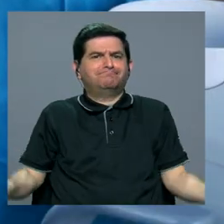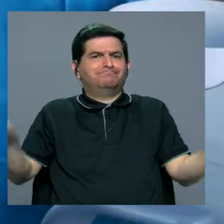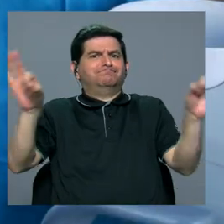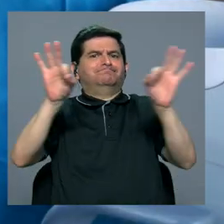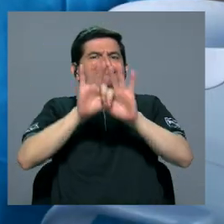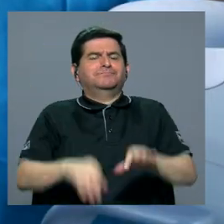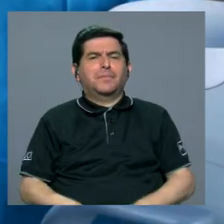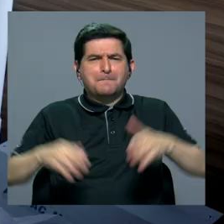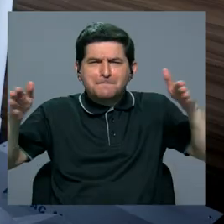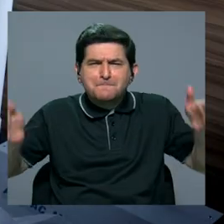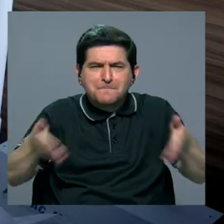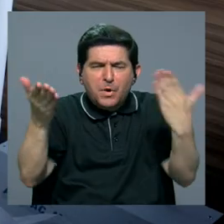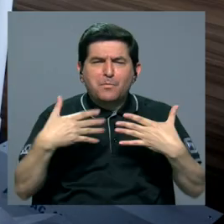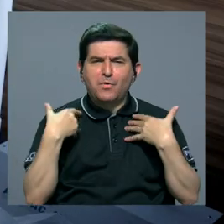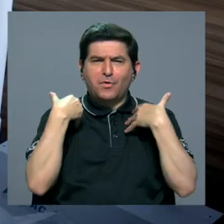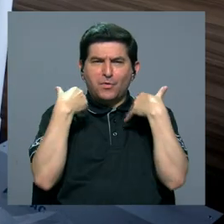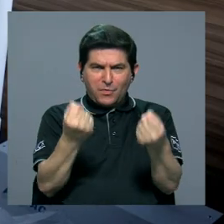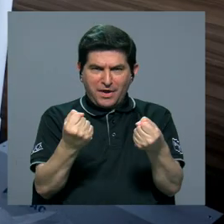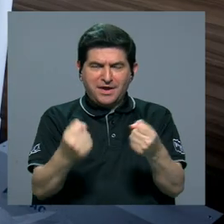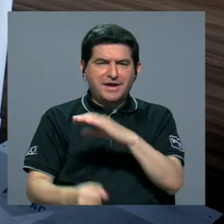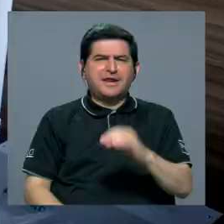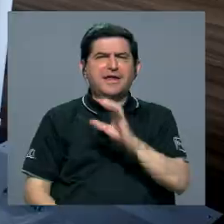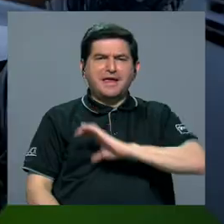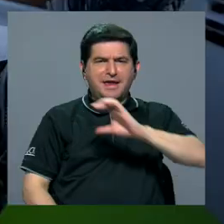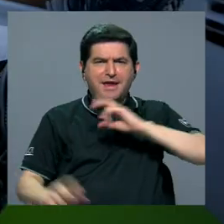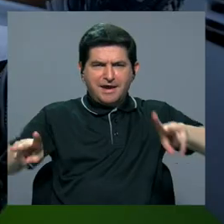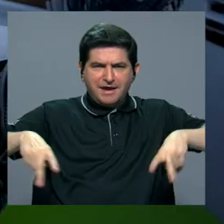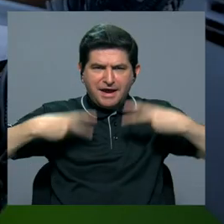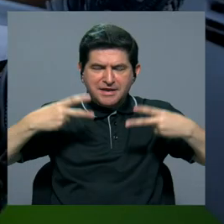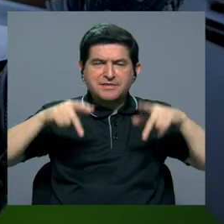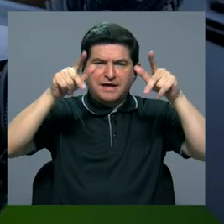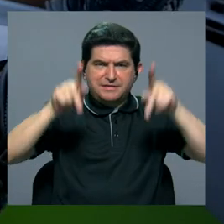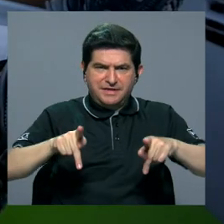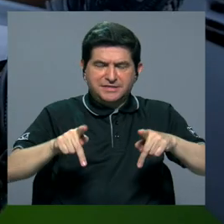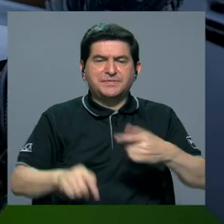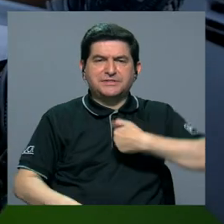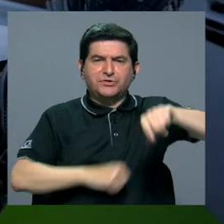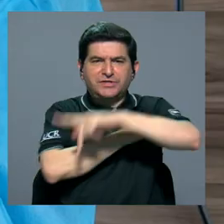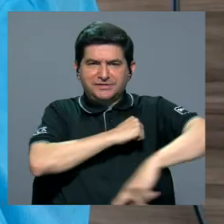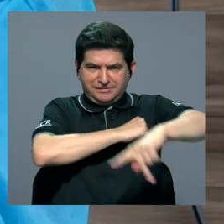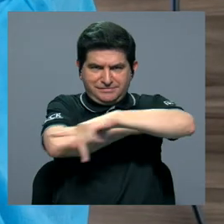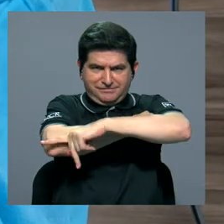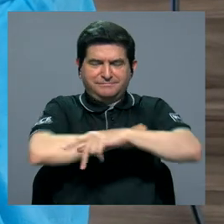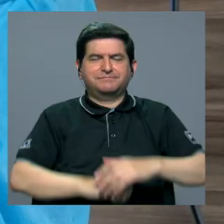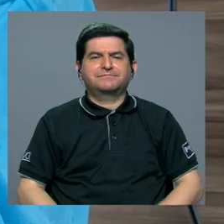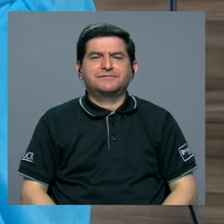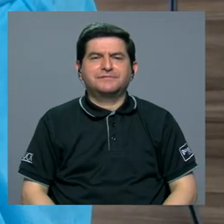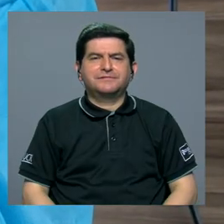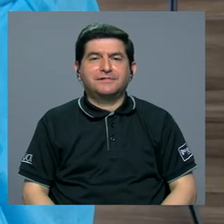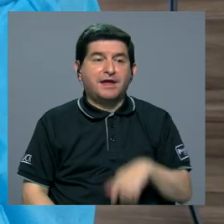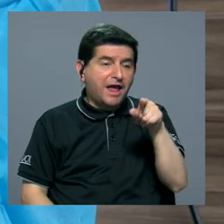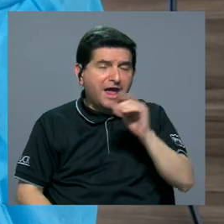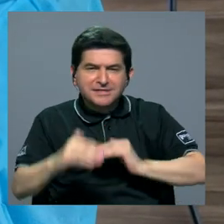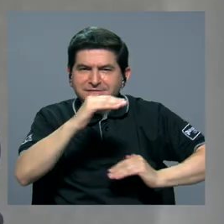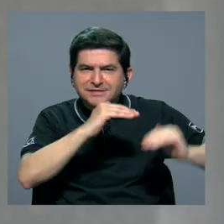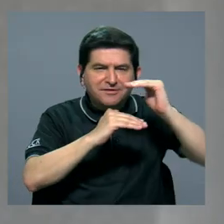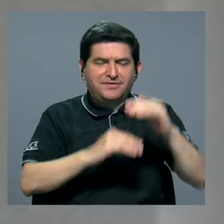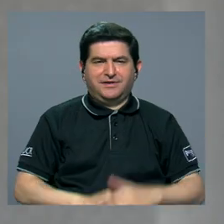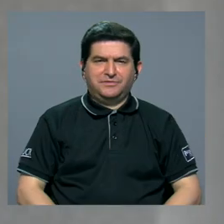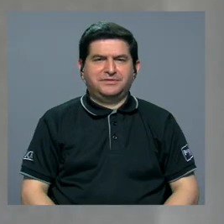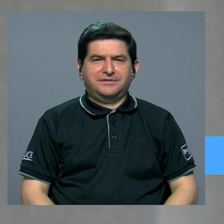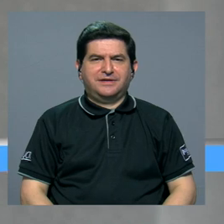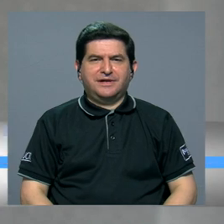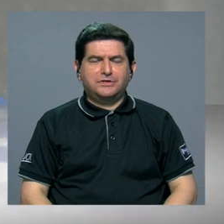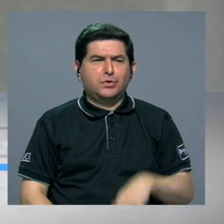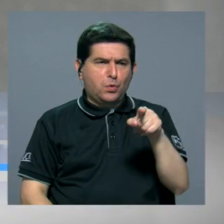pilar fundamental en la promoción de la salud y en la calidad de vida de los habitantes de nuestro país. Esta facultad